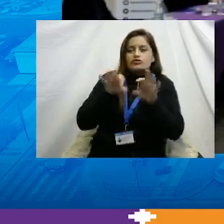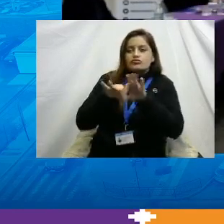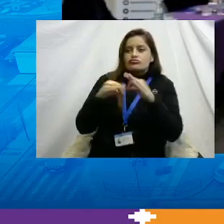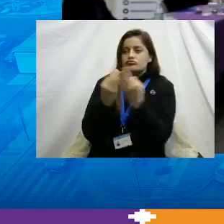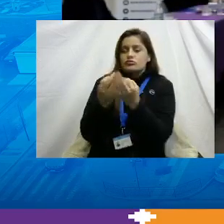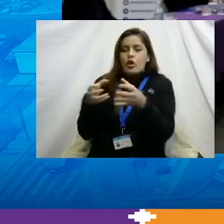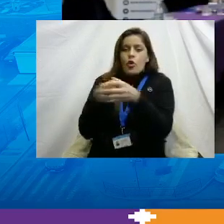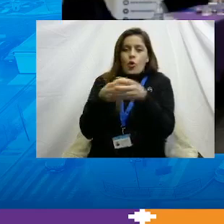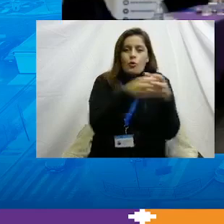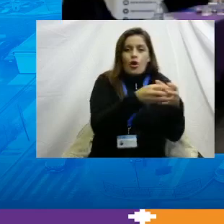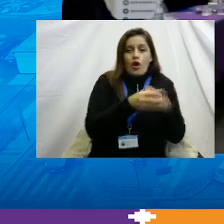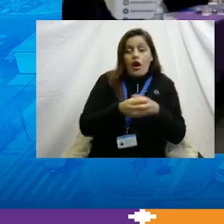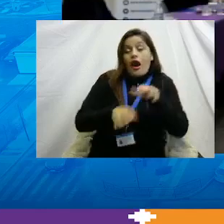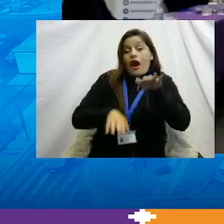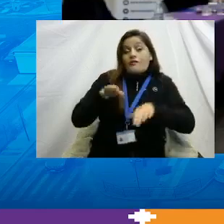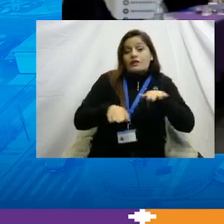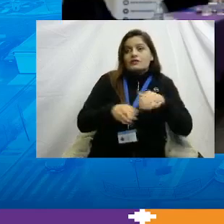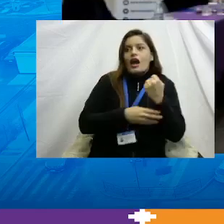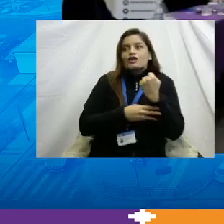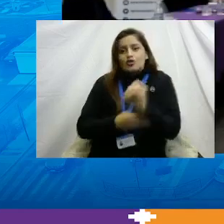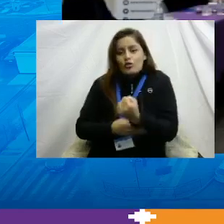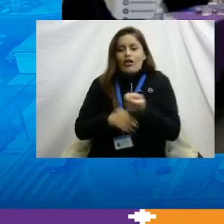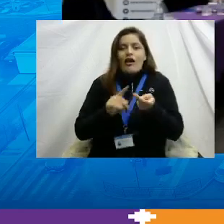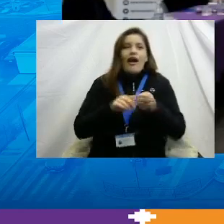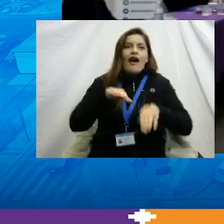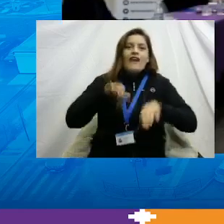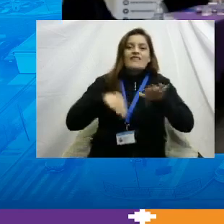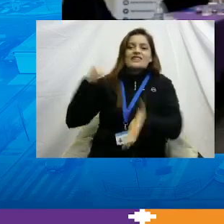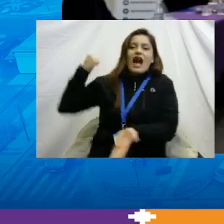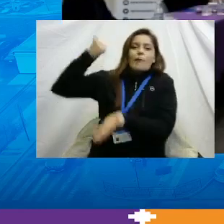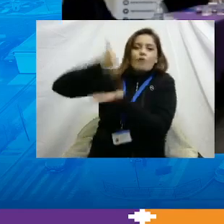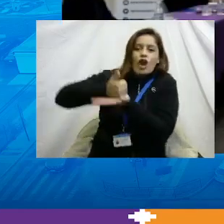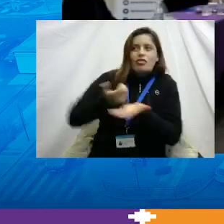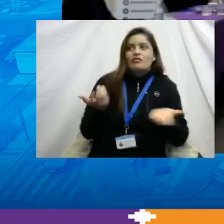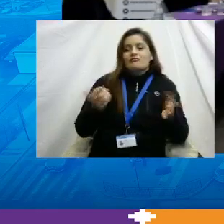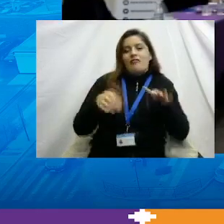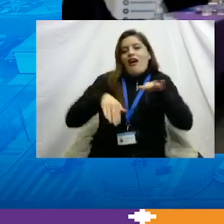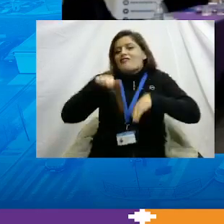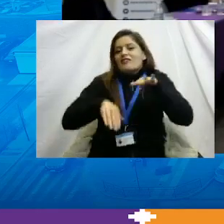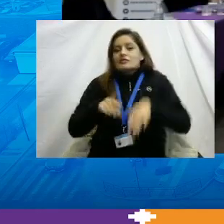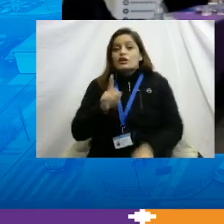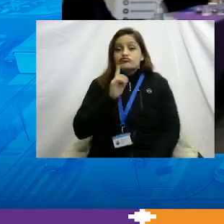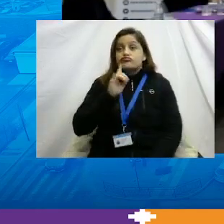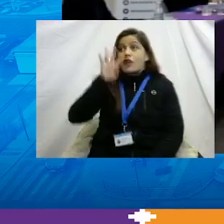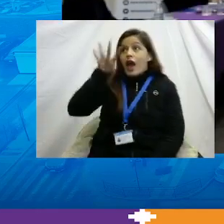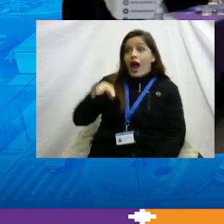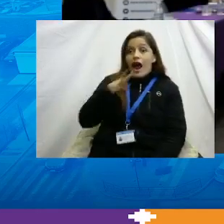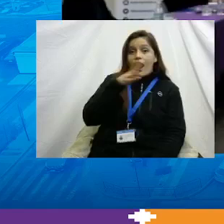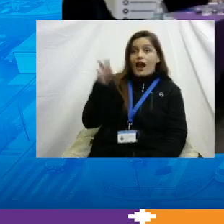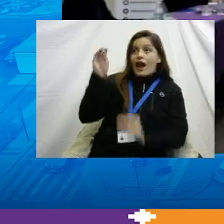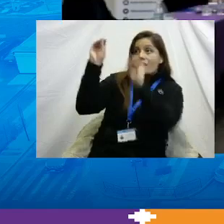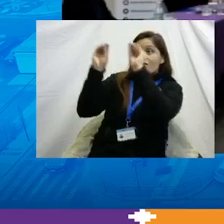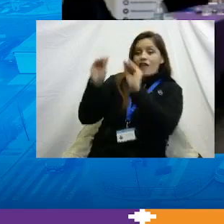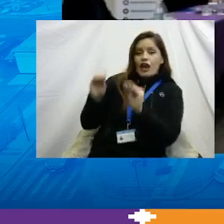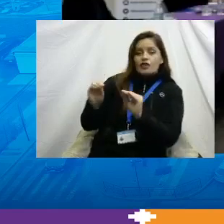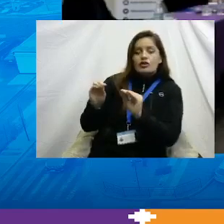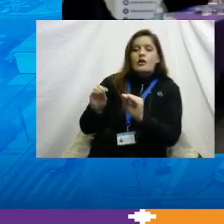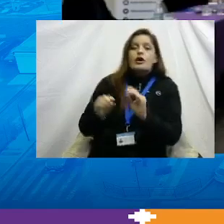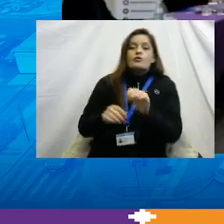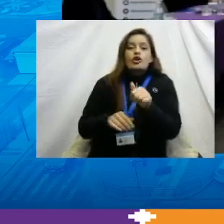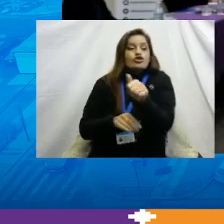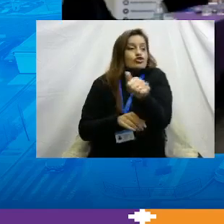a veces van por ayuda. Entonces sería importante de tener este calendario, verlo mensualmente para poder darle la